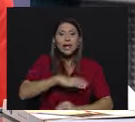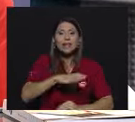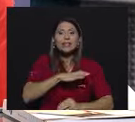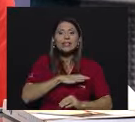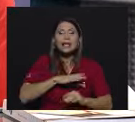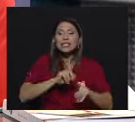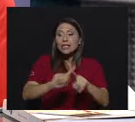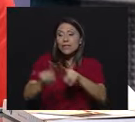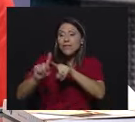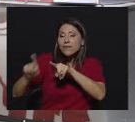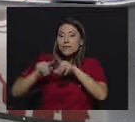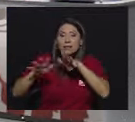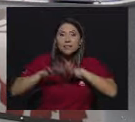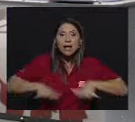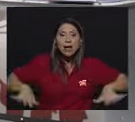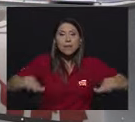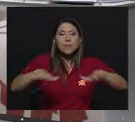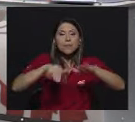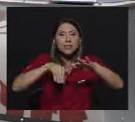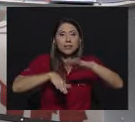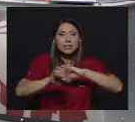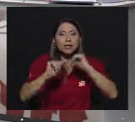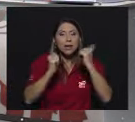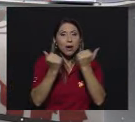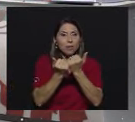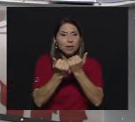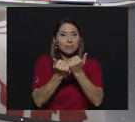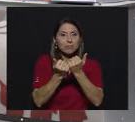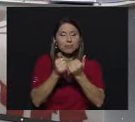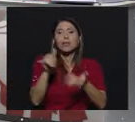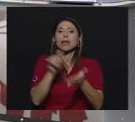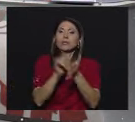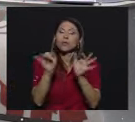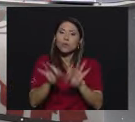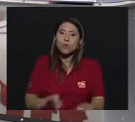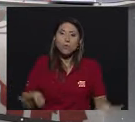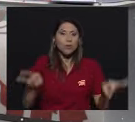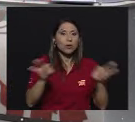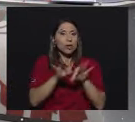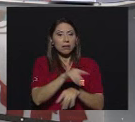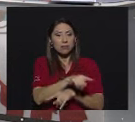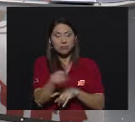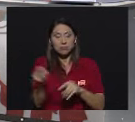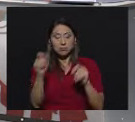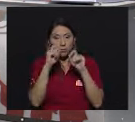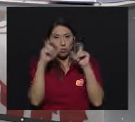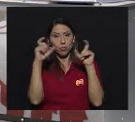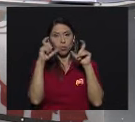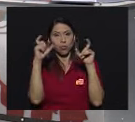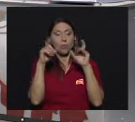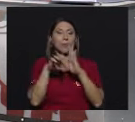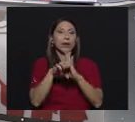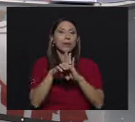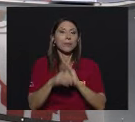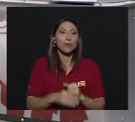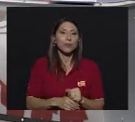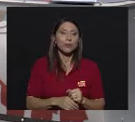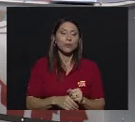de los ambientes de aula. Y esto es muy importante y ahí encontramos cosas sorprendentes. Por ejemplo,